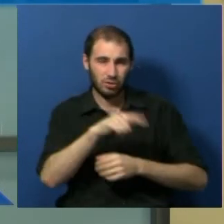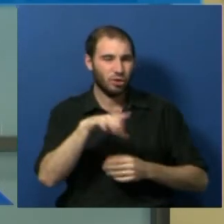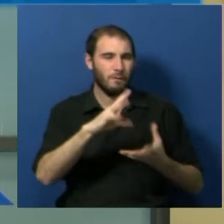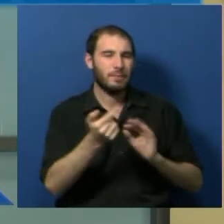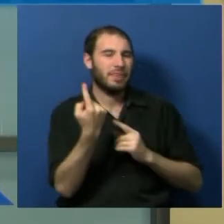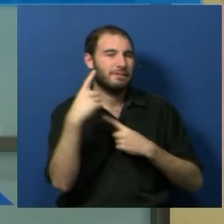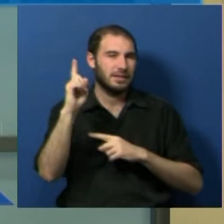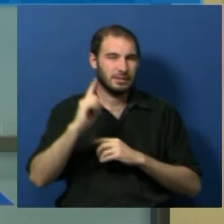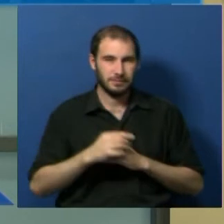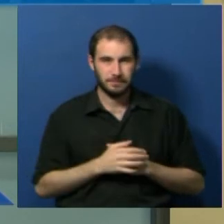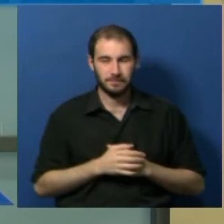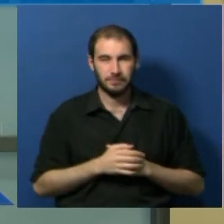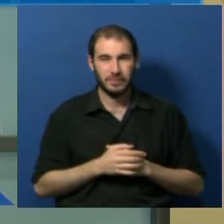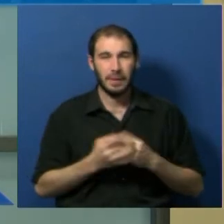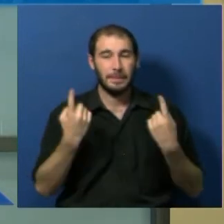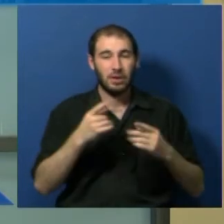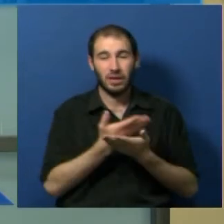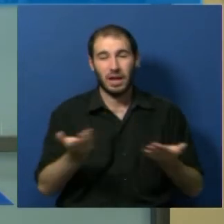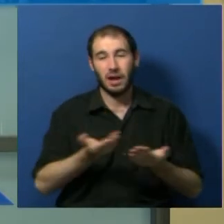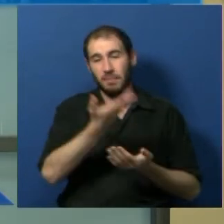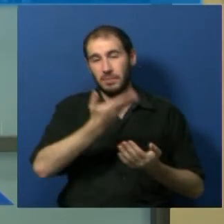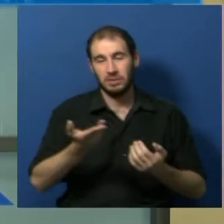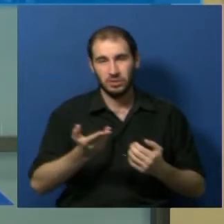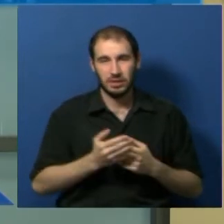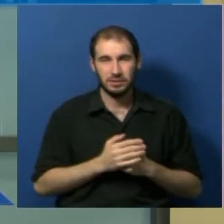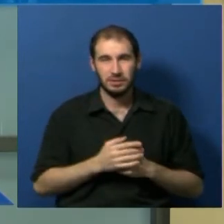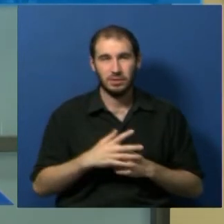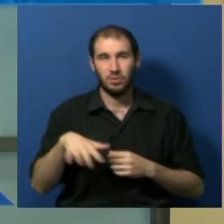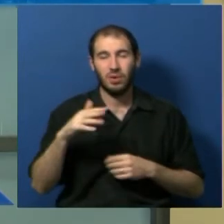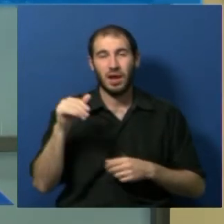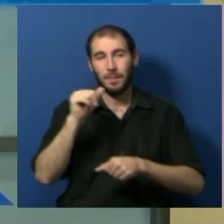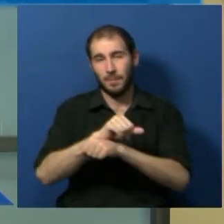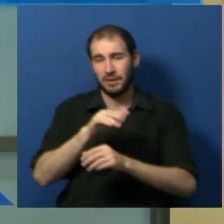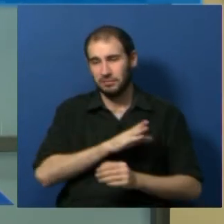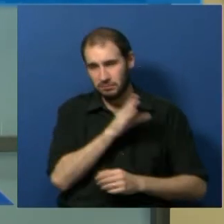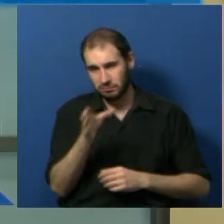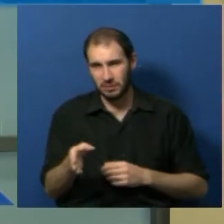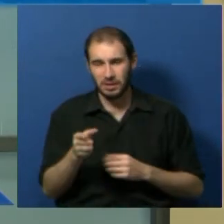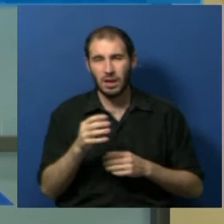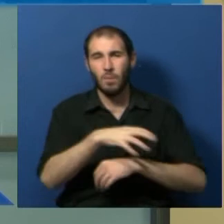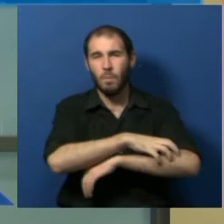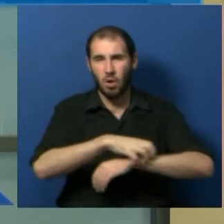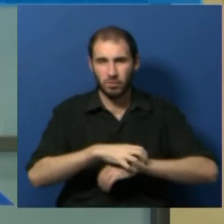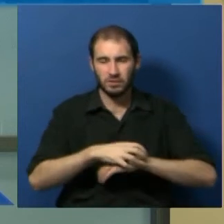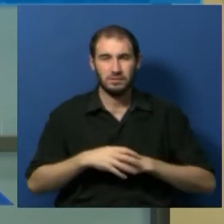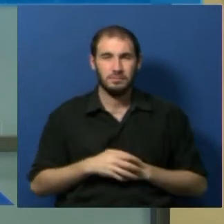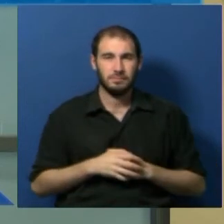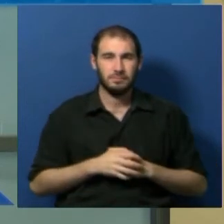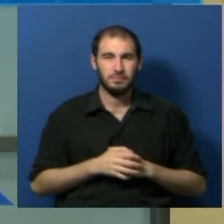tipo. Pero en general las personas que terminan en las instituciones de encierro son pobres